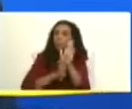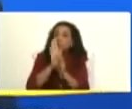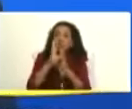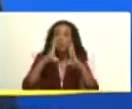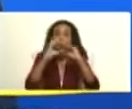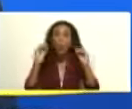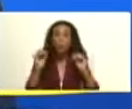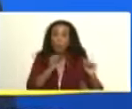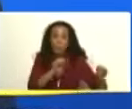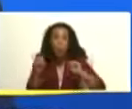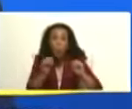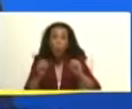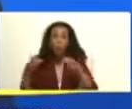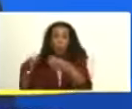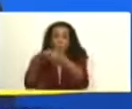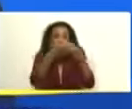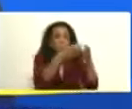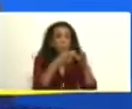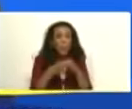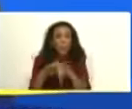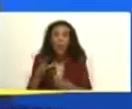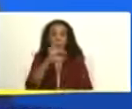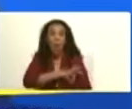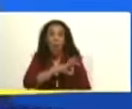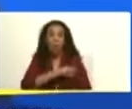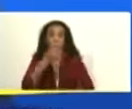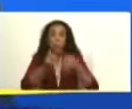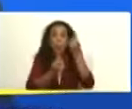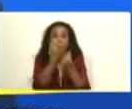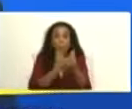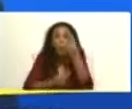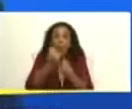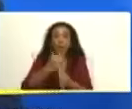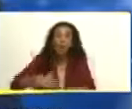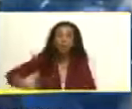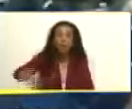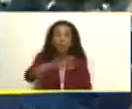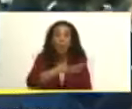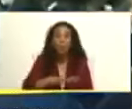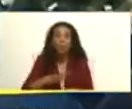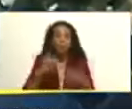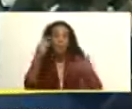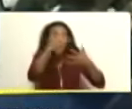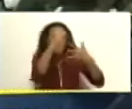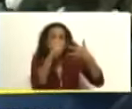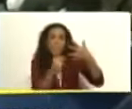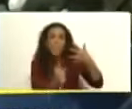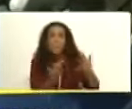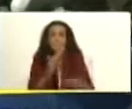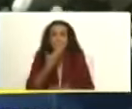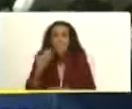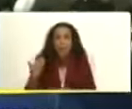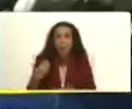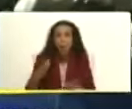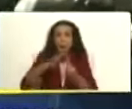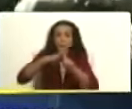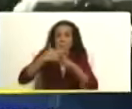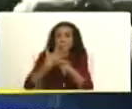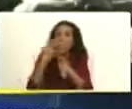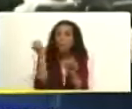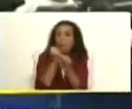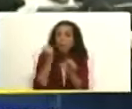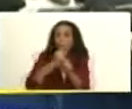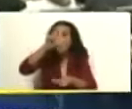todos los motores y todos los sectores de la economía es necesario para estimular, mejorar las condiciones de